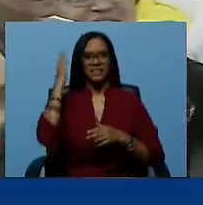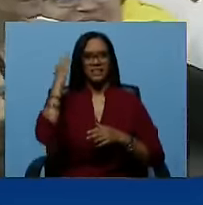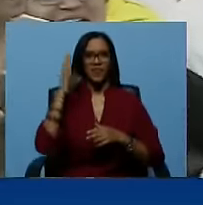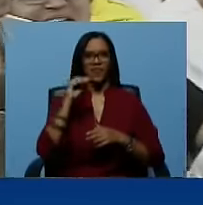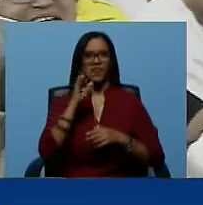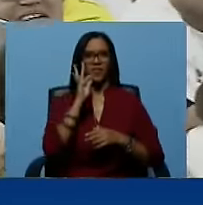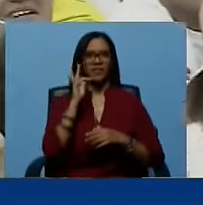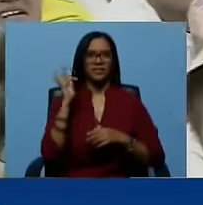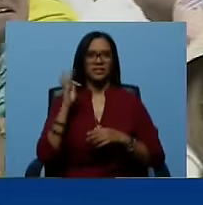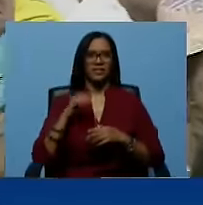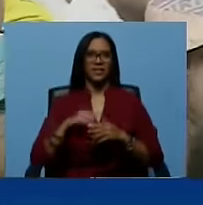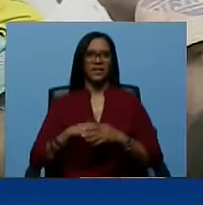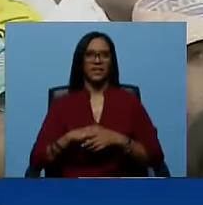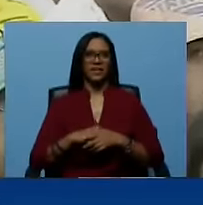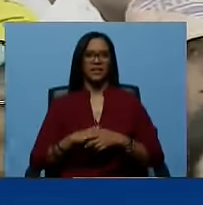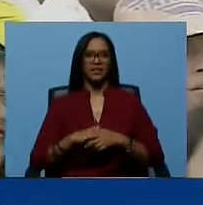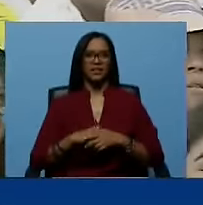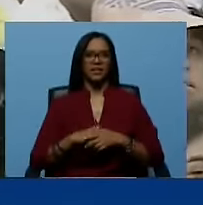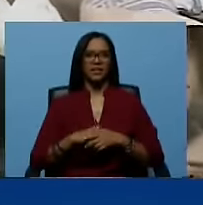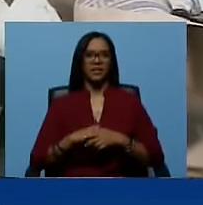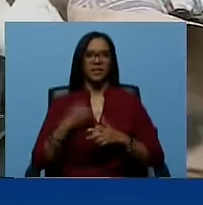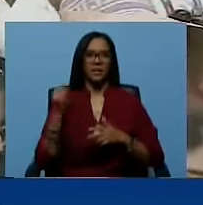francés? ¿Cómo se va?